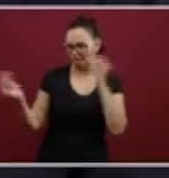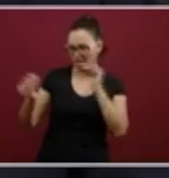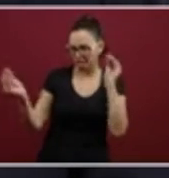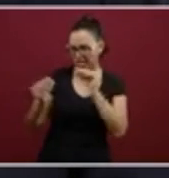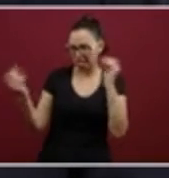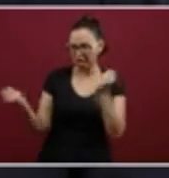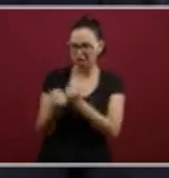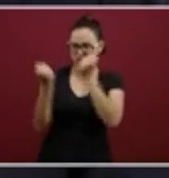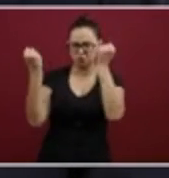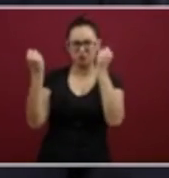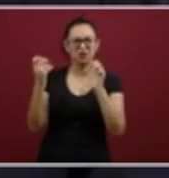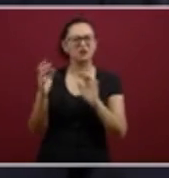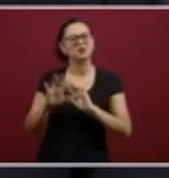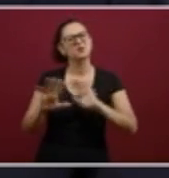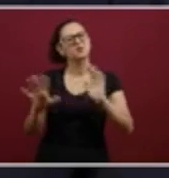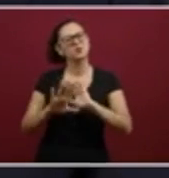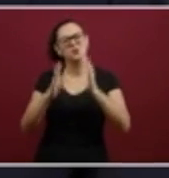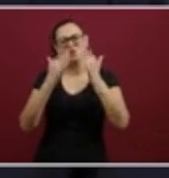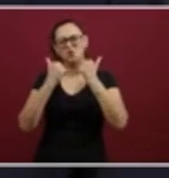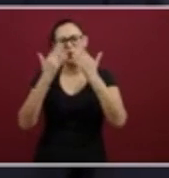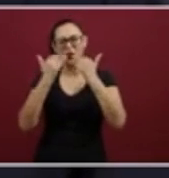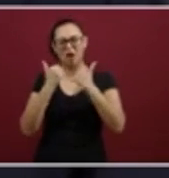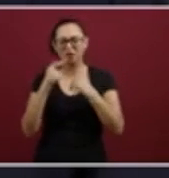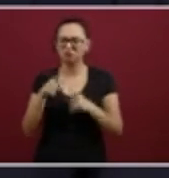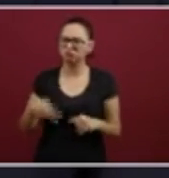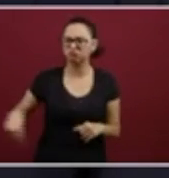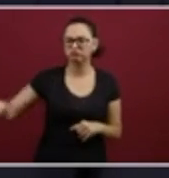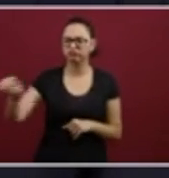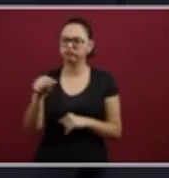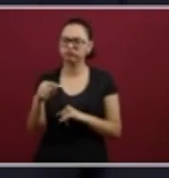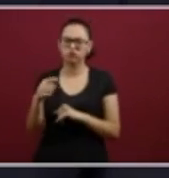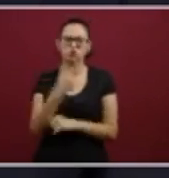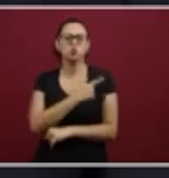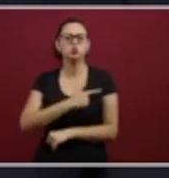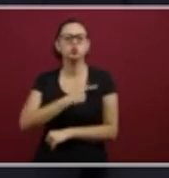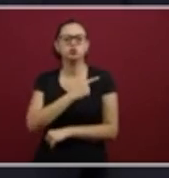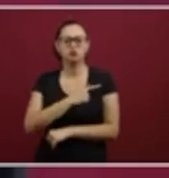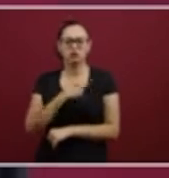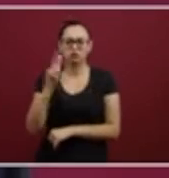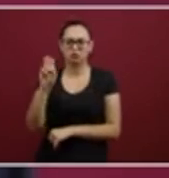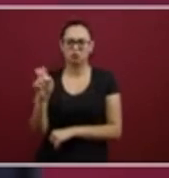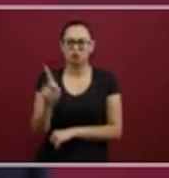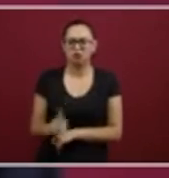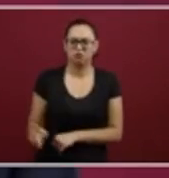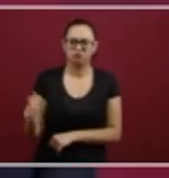una organización democrática y no